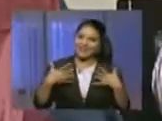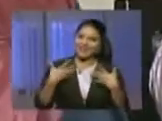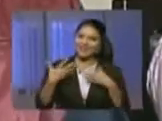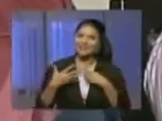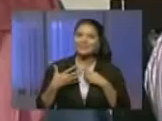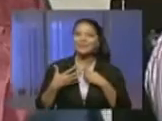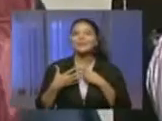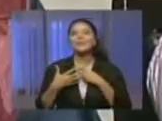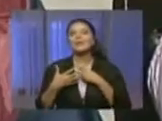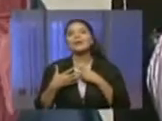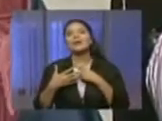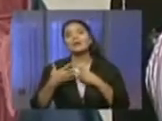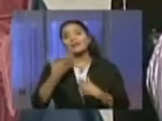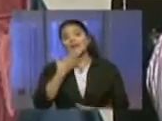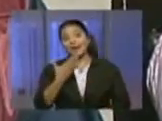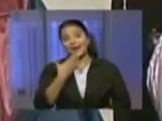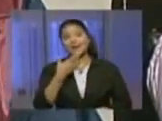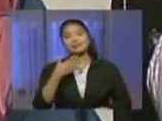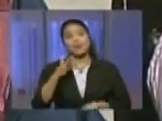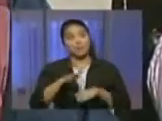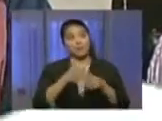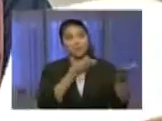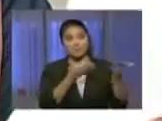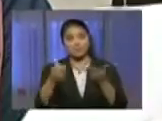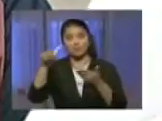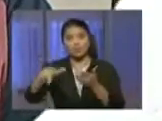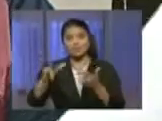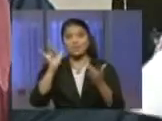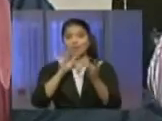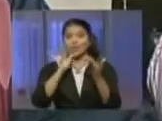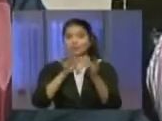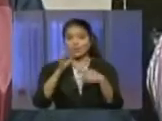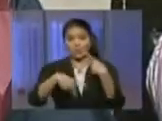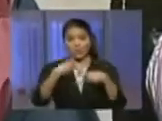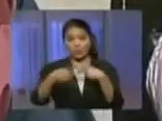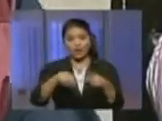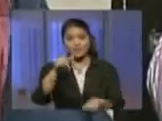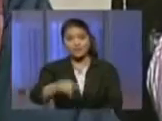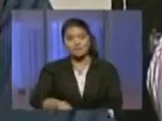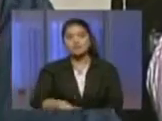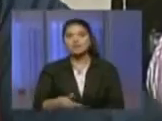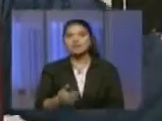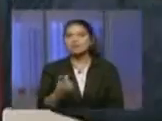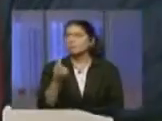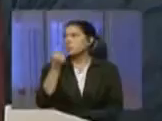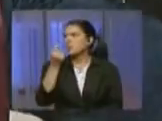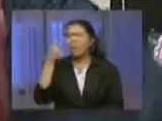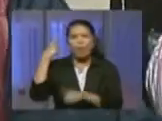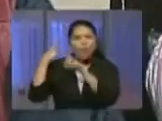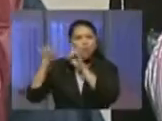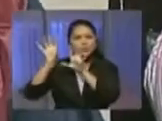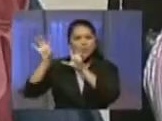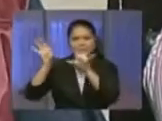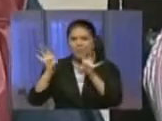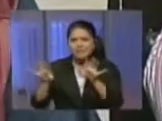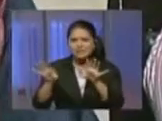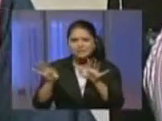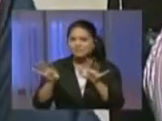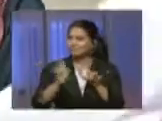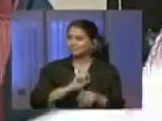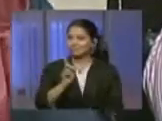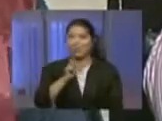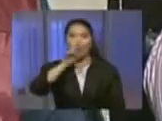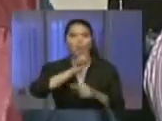contento y gracias la contacto con maduro mire contento porque ningún ministro de otro país creo que está haciendo lo que está haciendo melvi